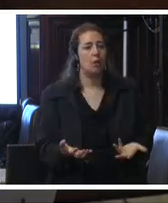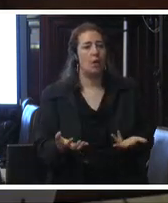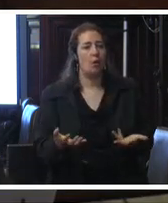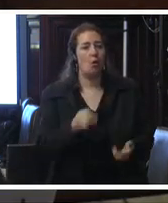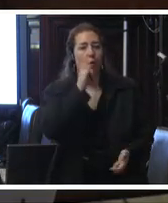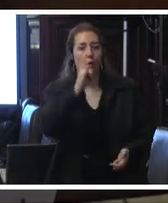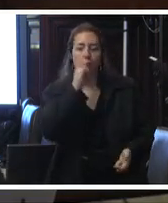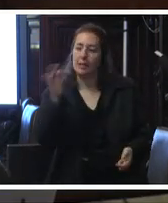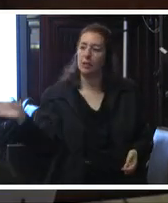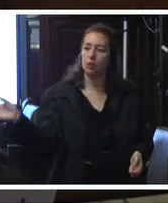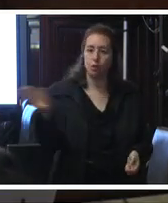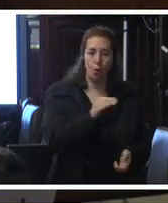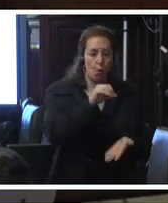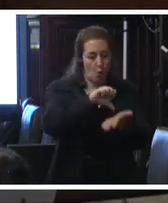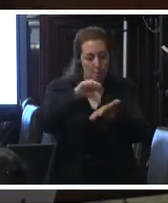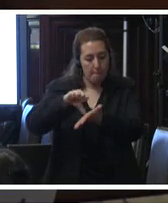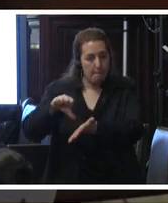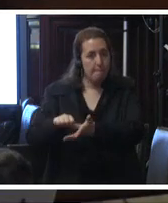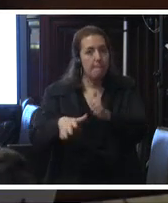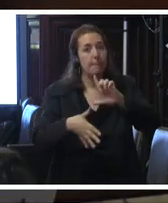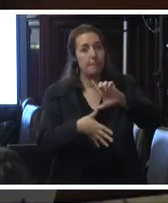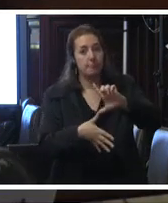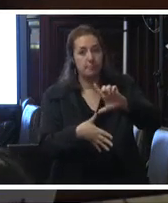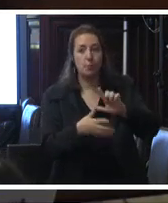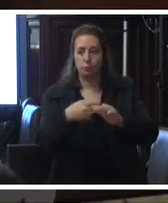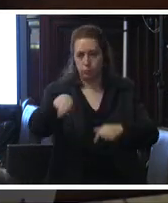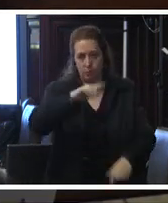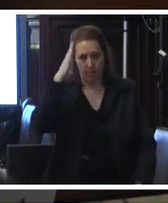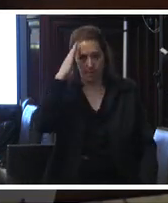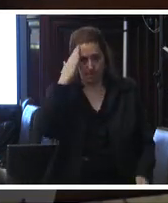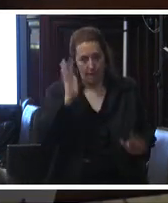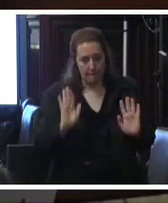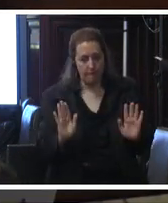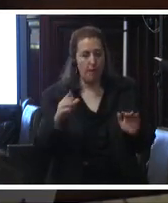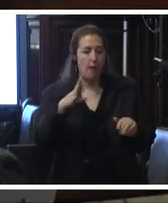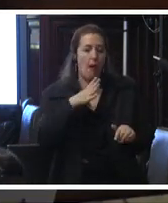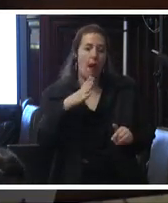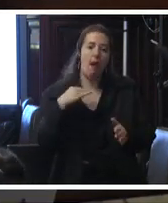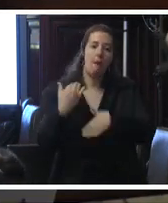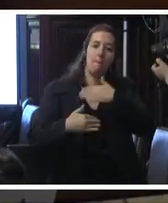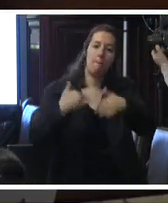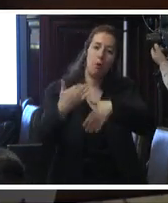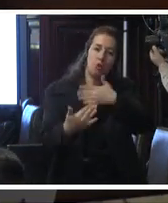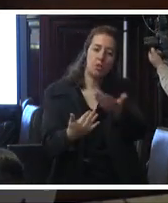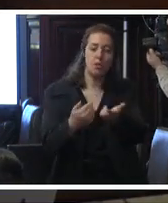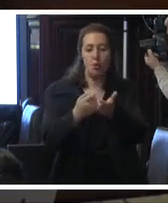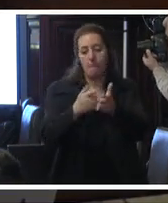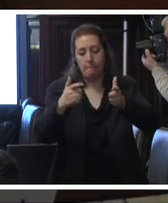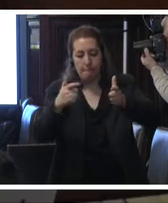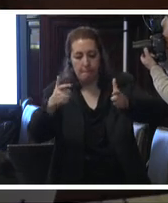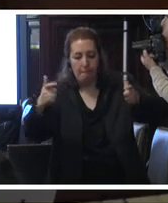en todos los países de Latinoamérica, como bien lo saben ustedes, hay un proceso de expansión